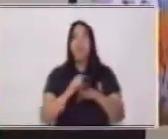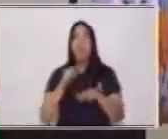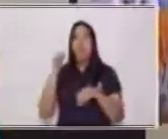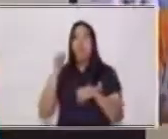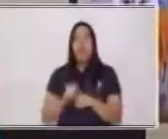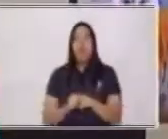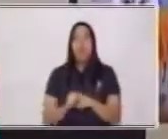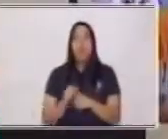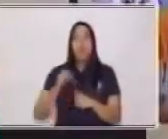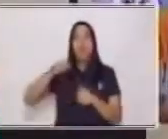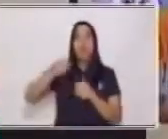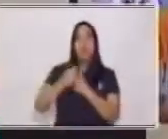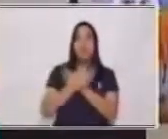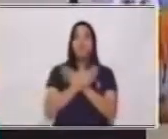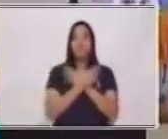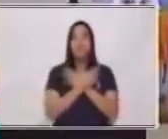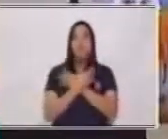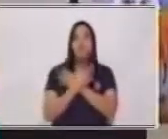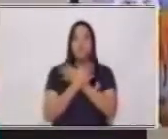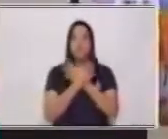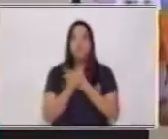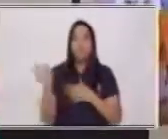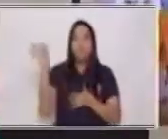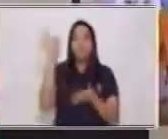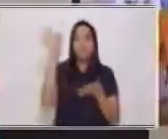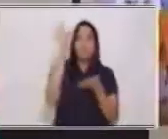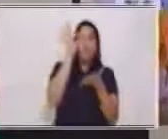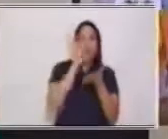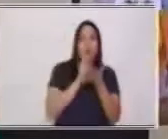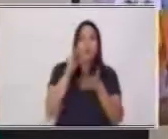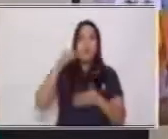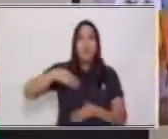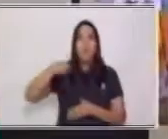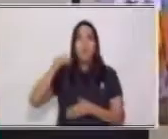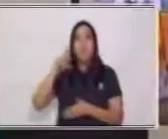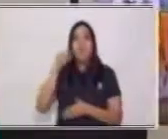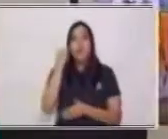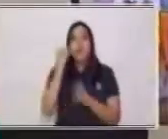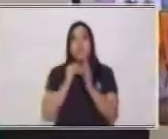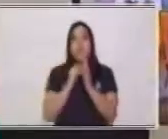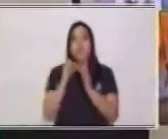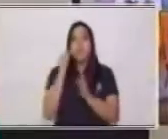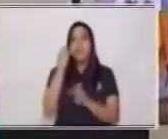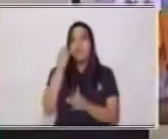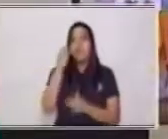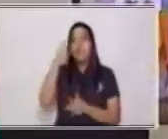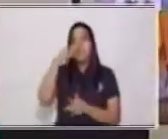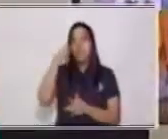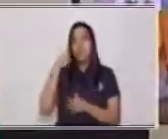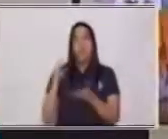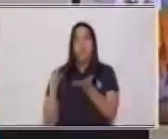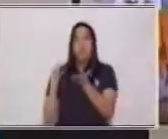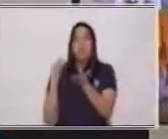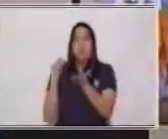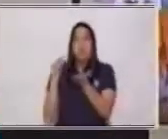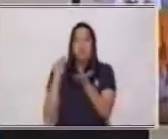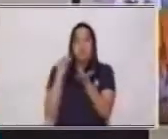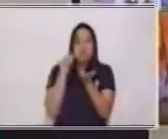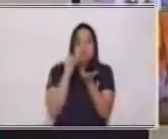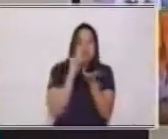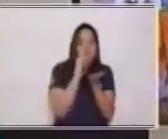y el mosquito. Pongamos atención. Estaba una mariquita caminando por el